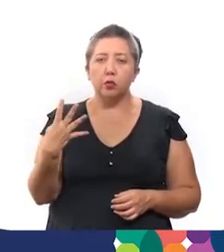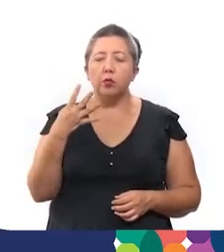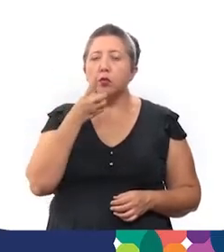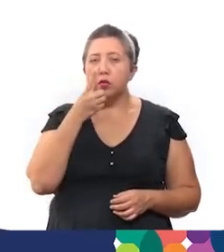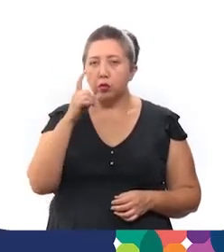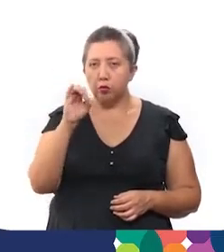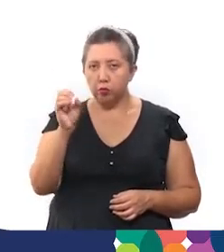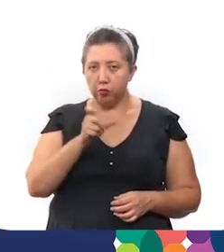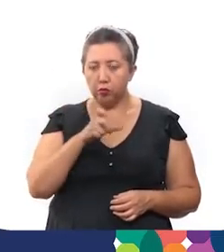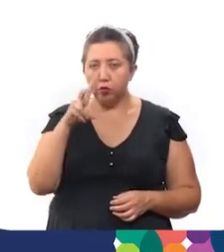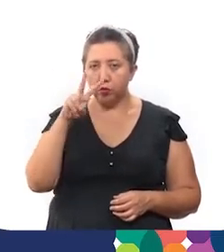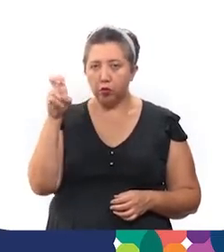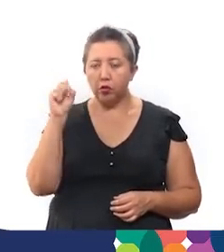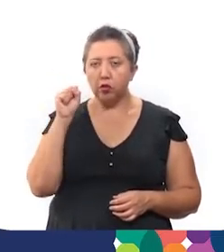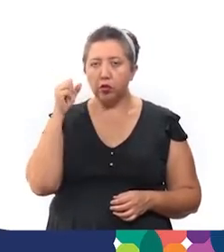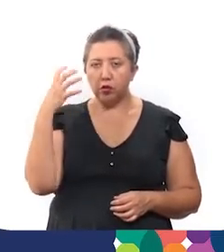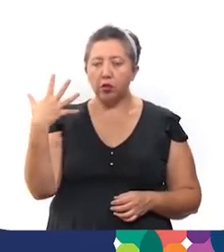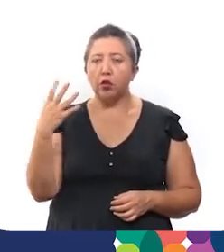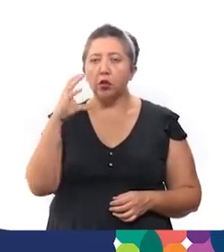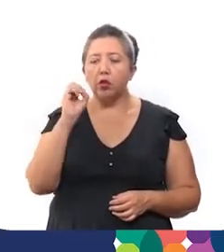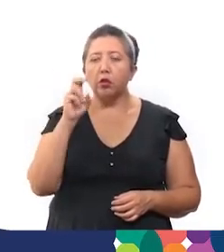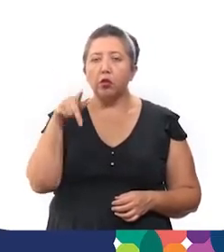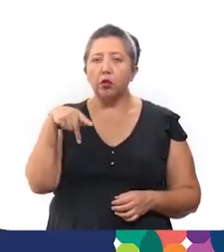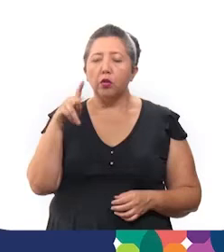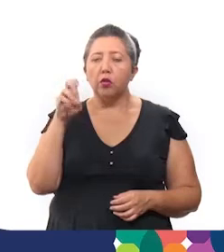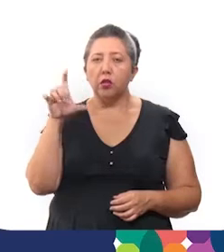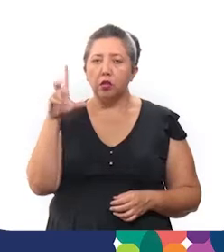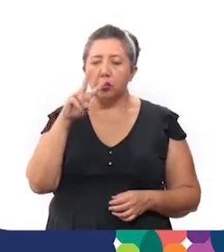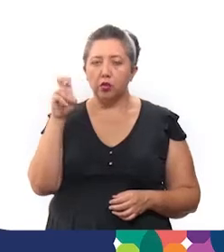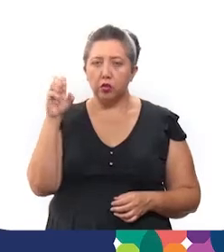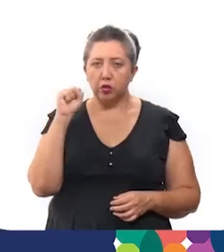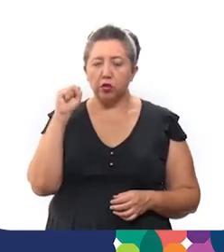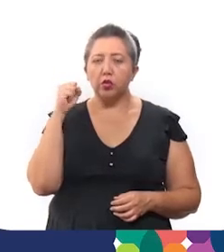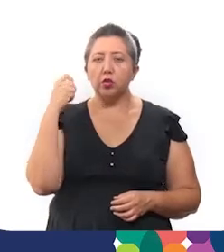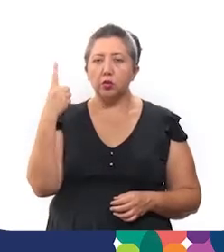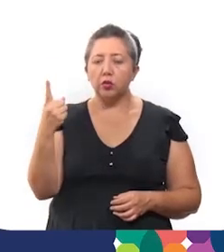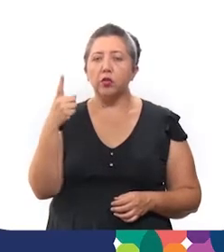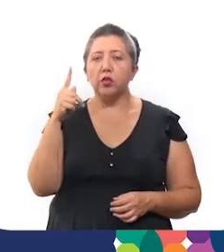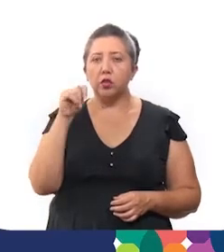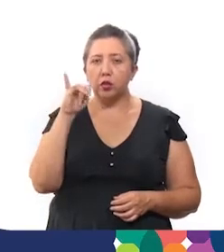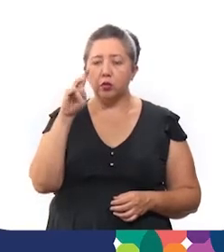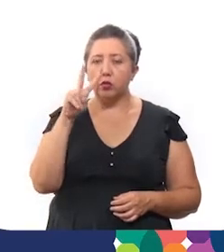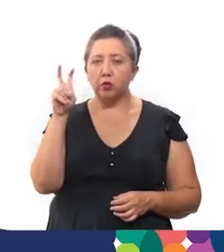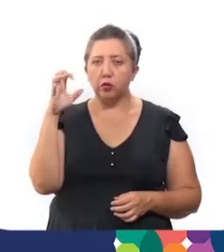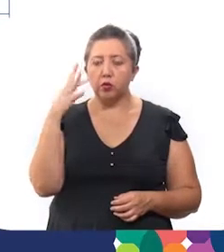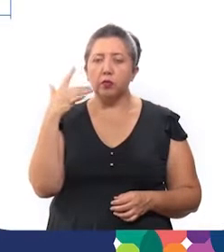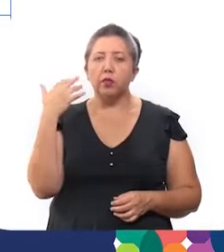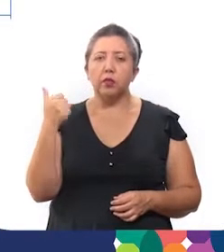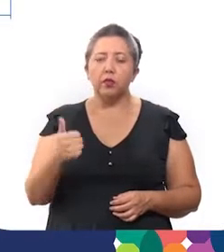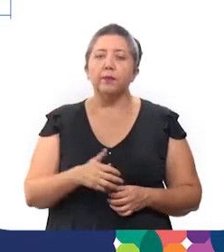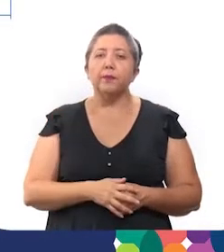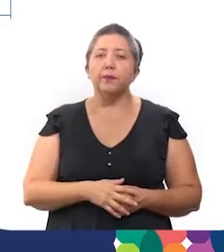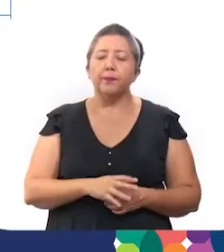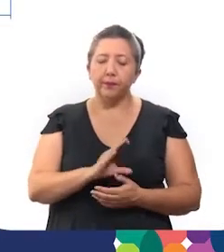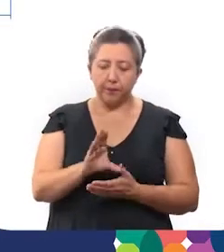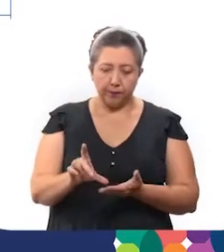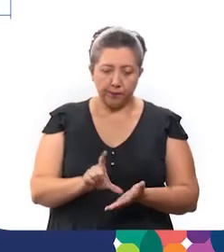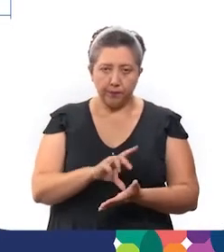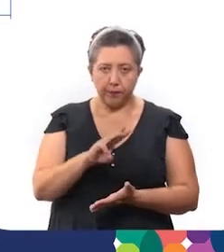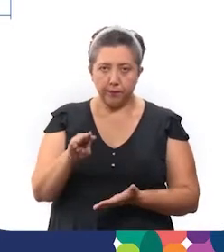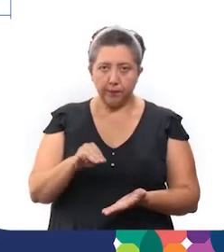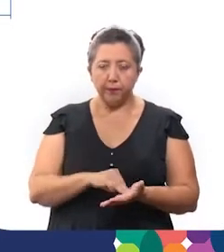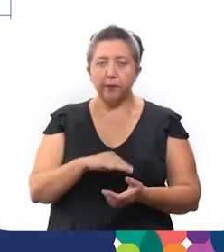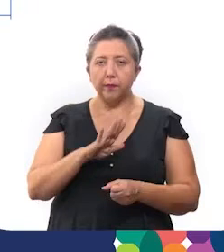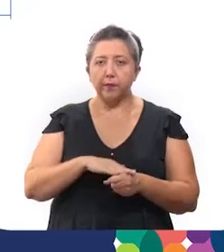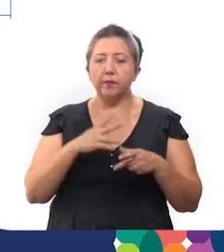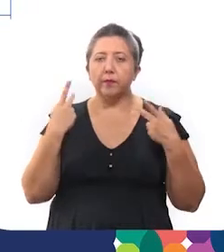Oxcuscap 265, Concal 261 y Tinum 256. Las colonias de Mérida con